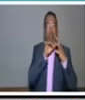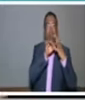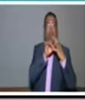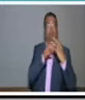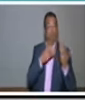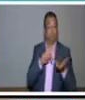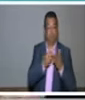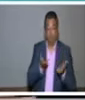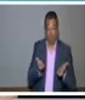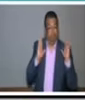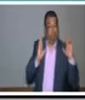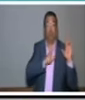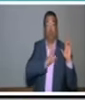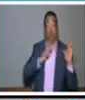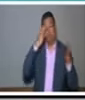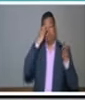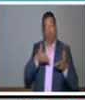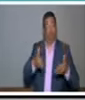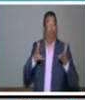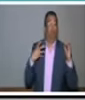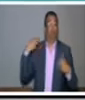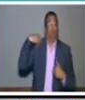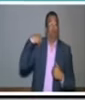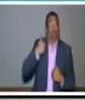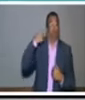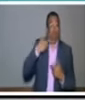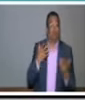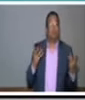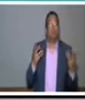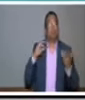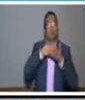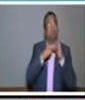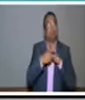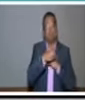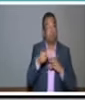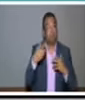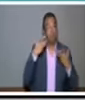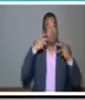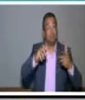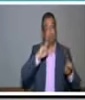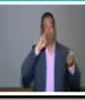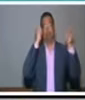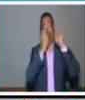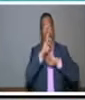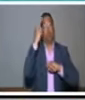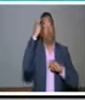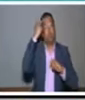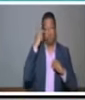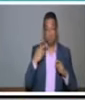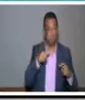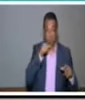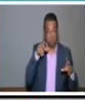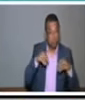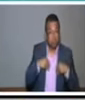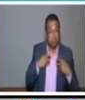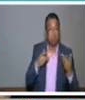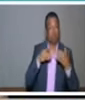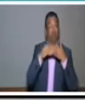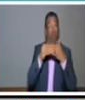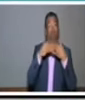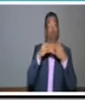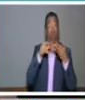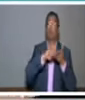está, así tienen que ser las cosas. Si uno no está dispuesto a cambiar la realidad política, uno no debe estar en la política. Y cuando llegue la noticia de